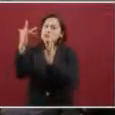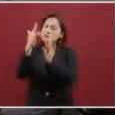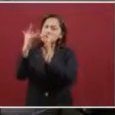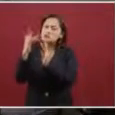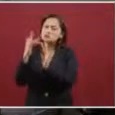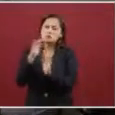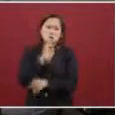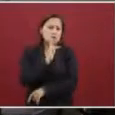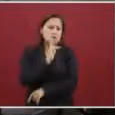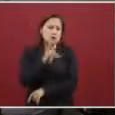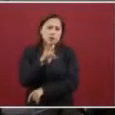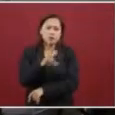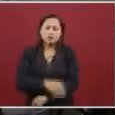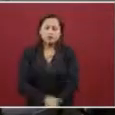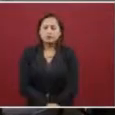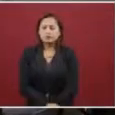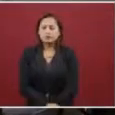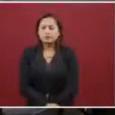un